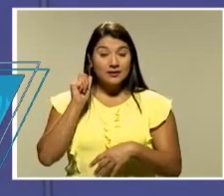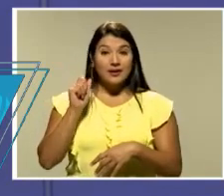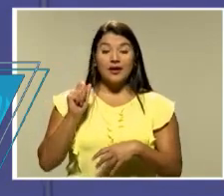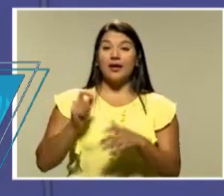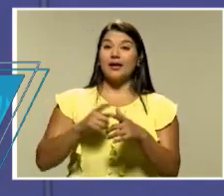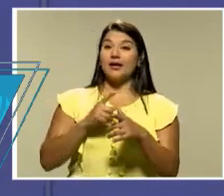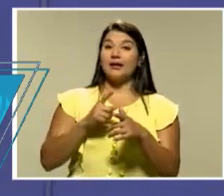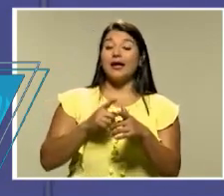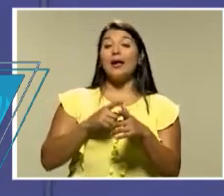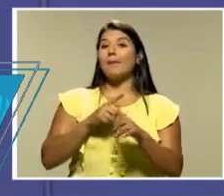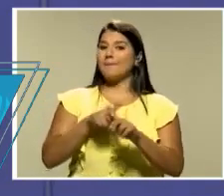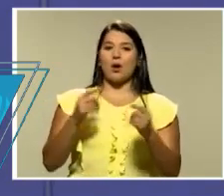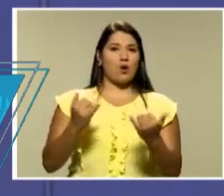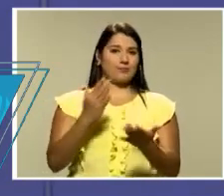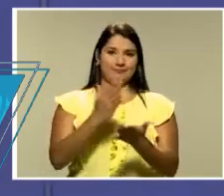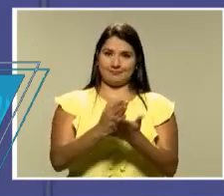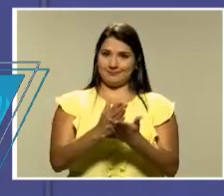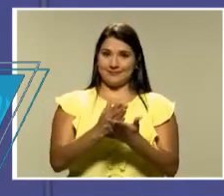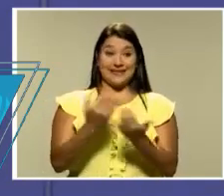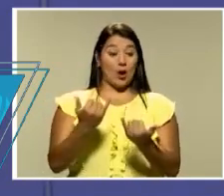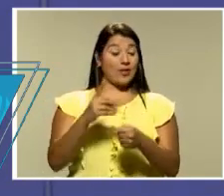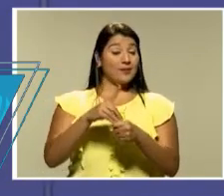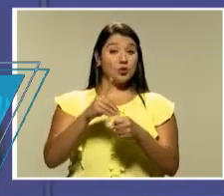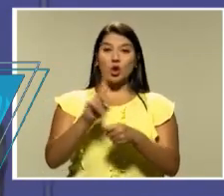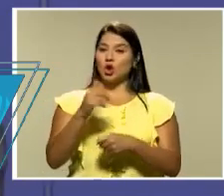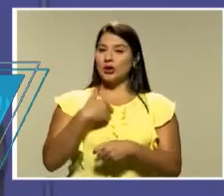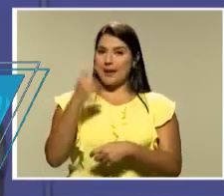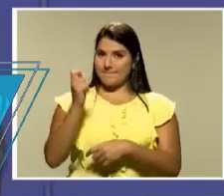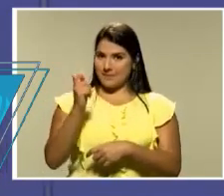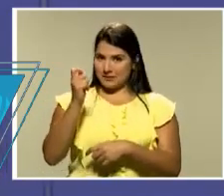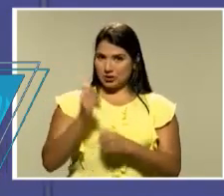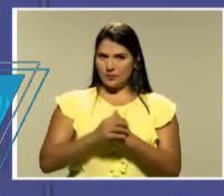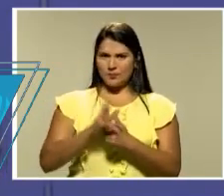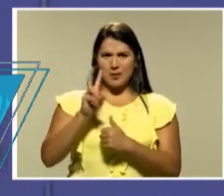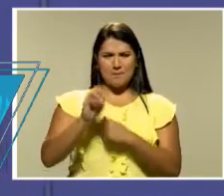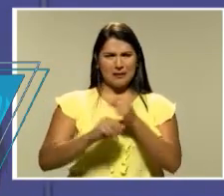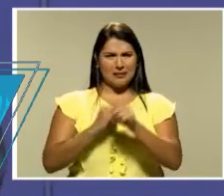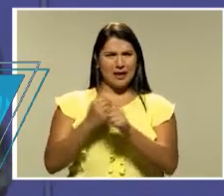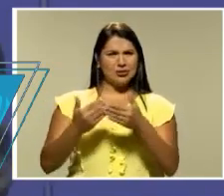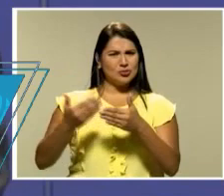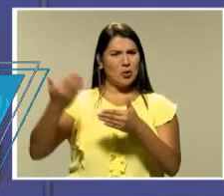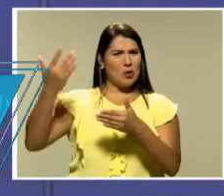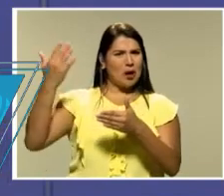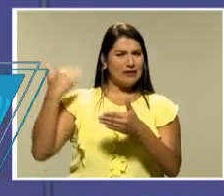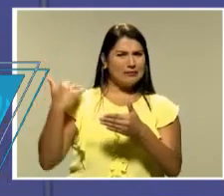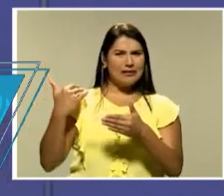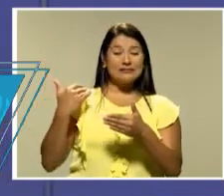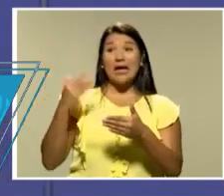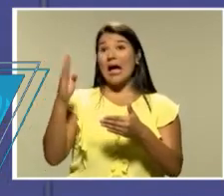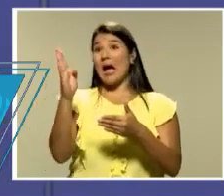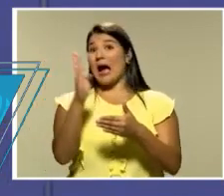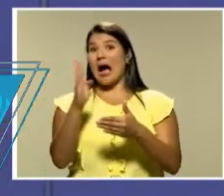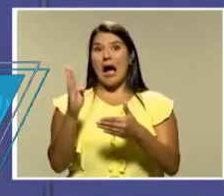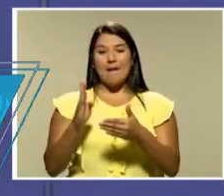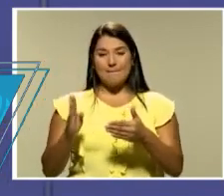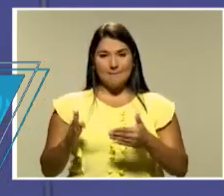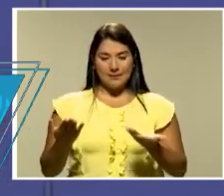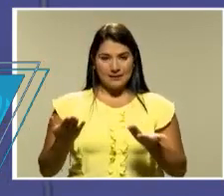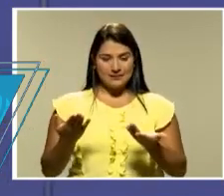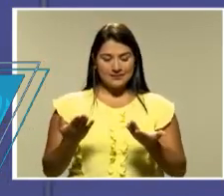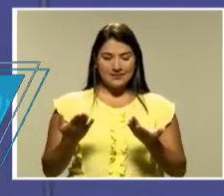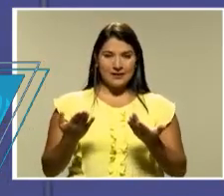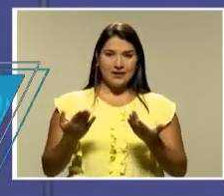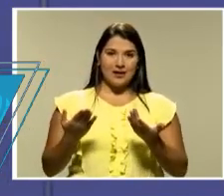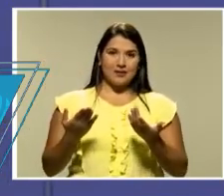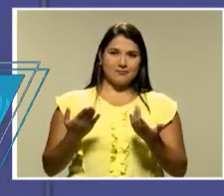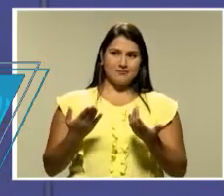sí va cambiando, solo que ahí vamos suavemente. Hace 20 años jamás hubiera alcanzado el dinero. Si hace 20 años